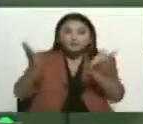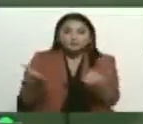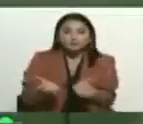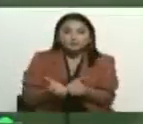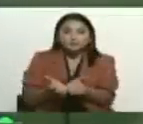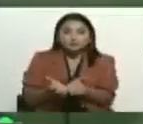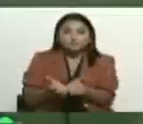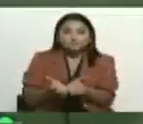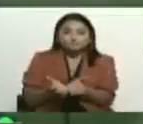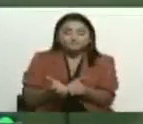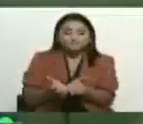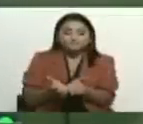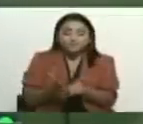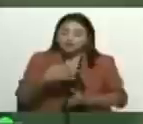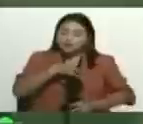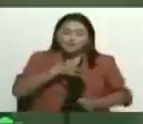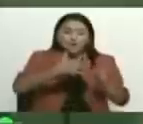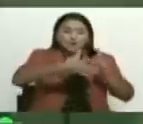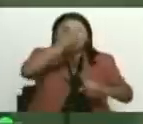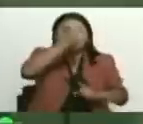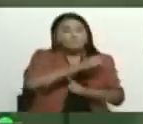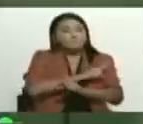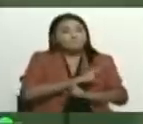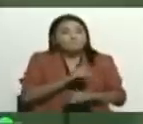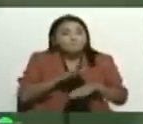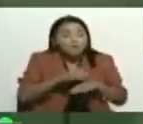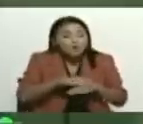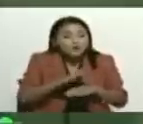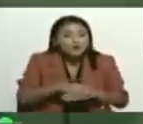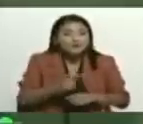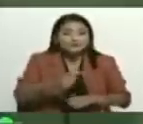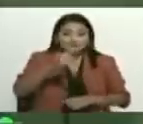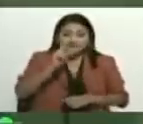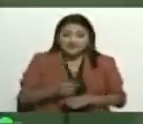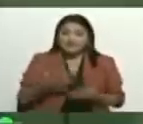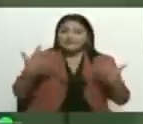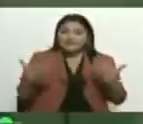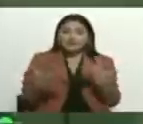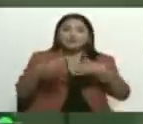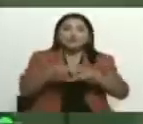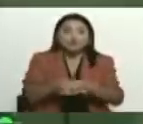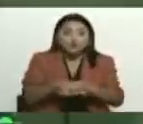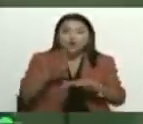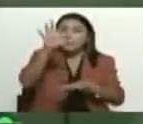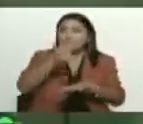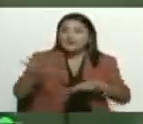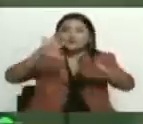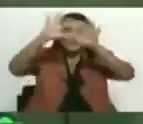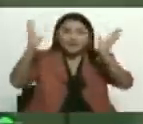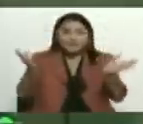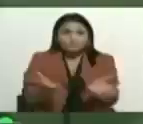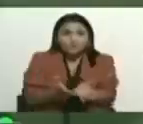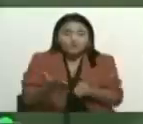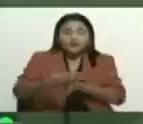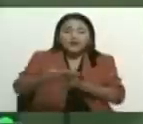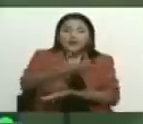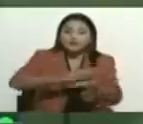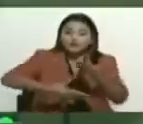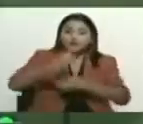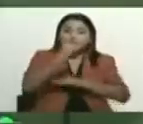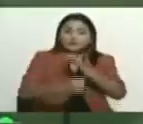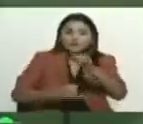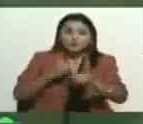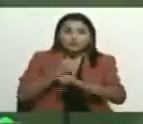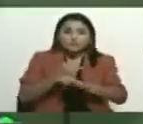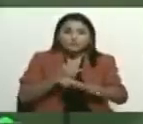podrá ser alcanzada hasta consolidar un multilateralismo inclusivo, la democratización de las relaciones internacionales y